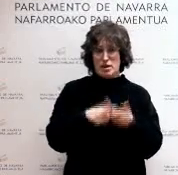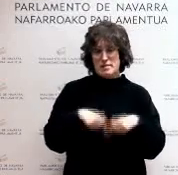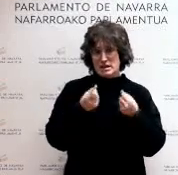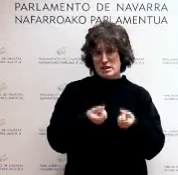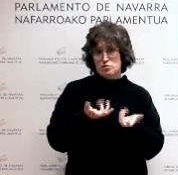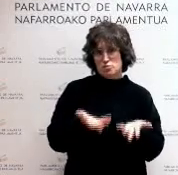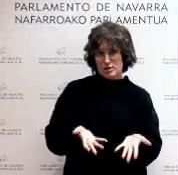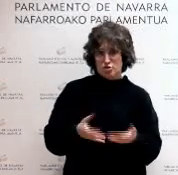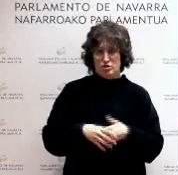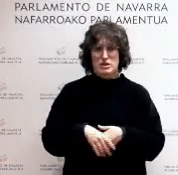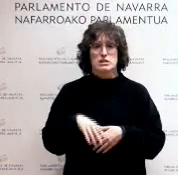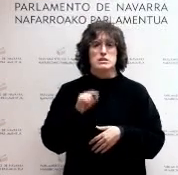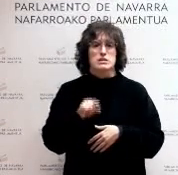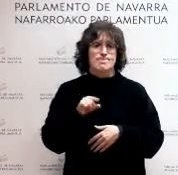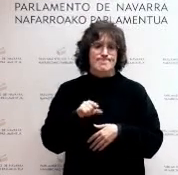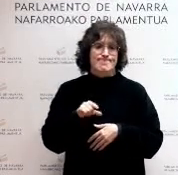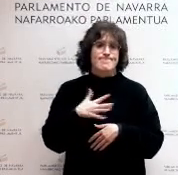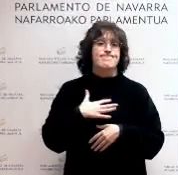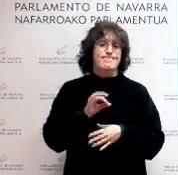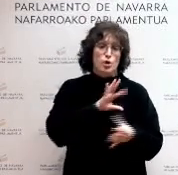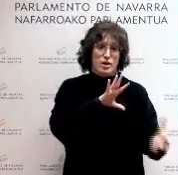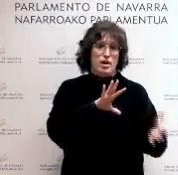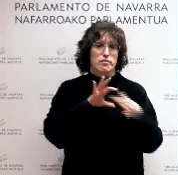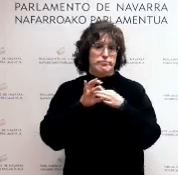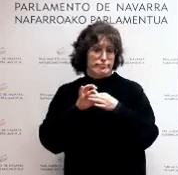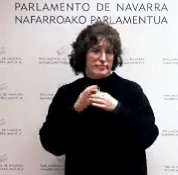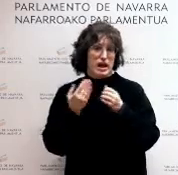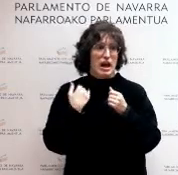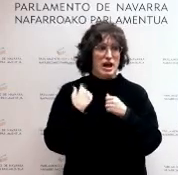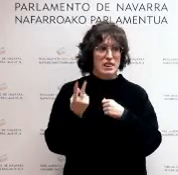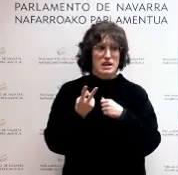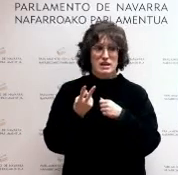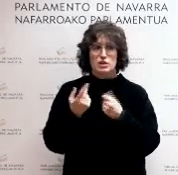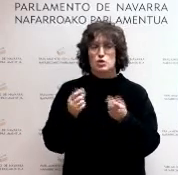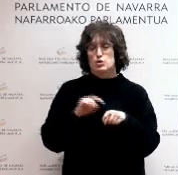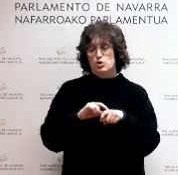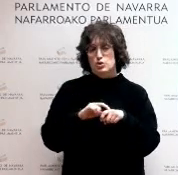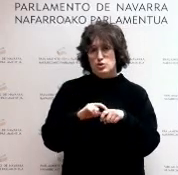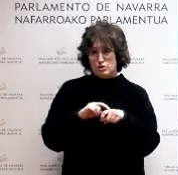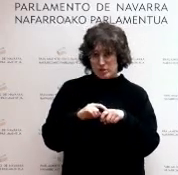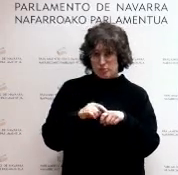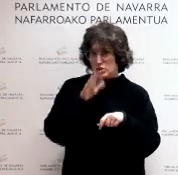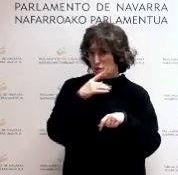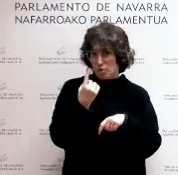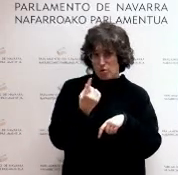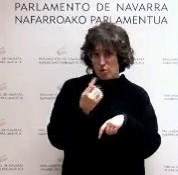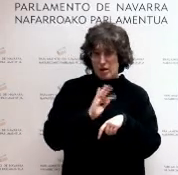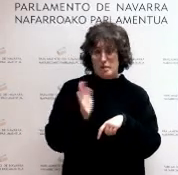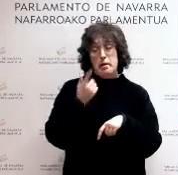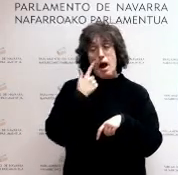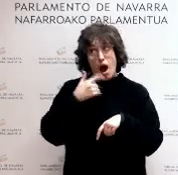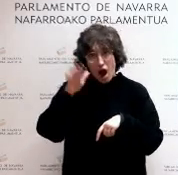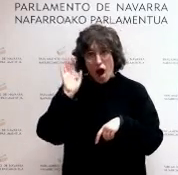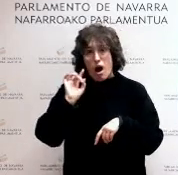hijos. Y estas últimas se podían acoger a los 2, ahora solo al 2%. Veremos qué efecto trae.